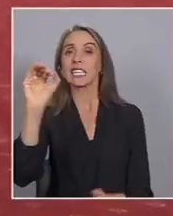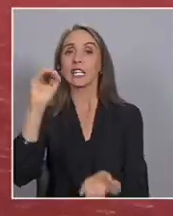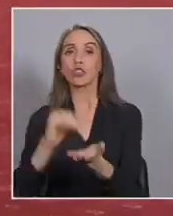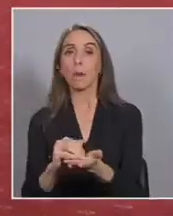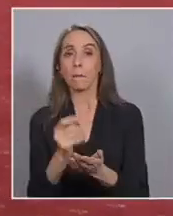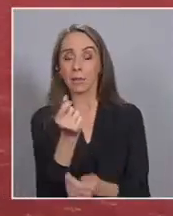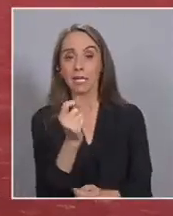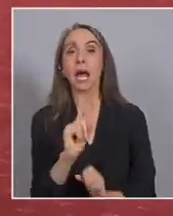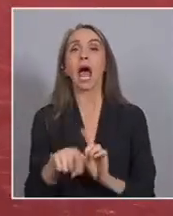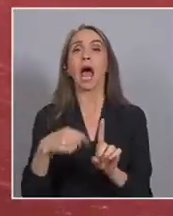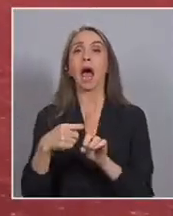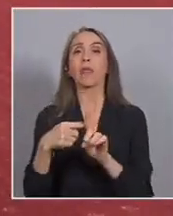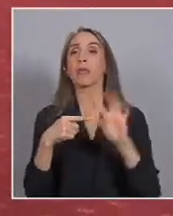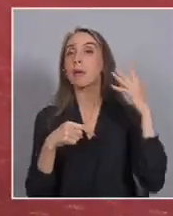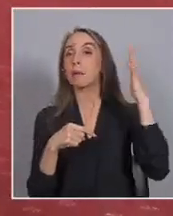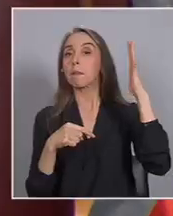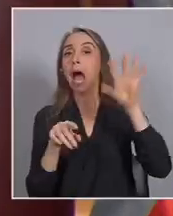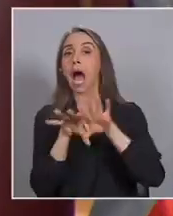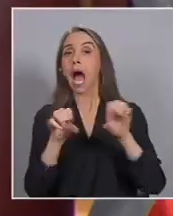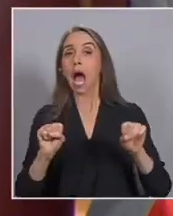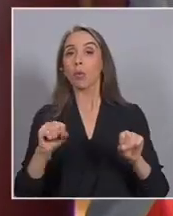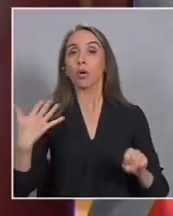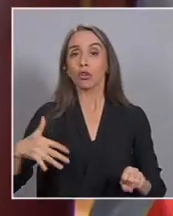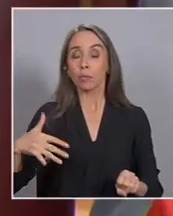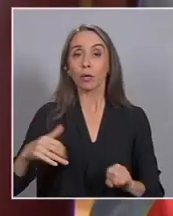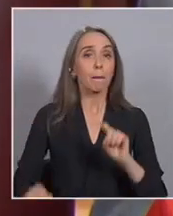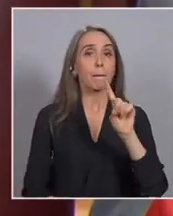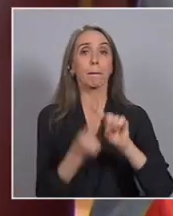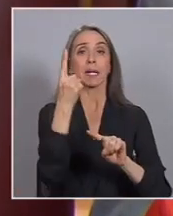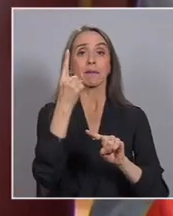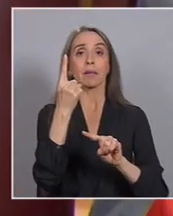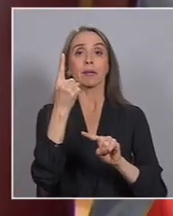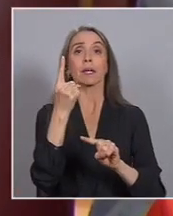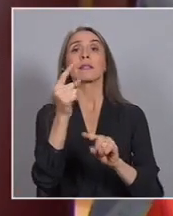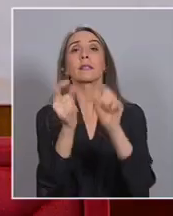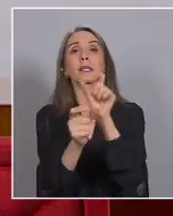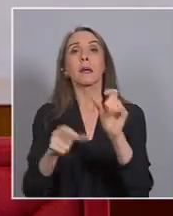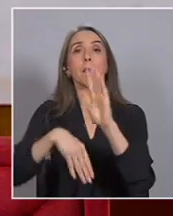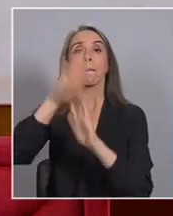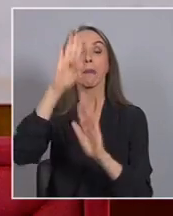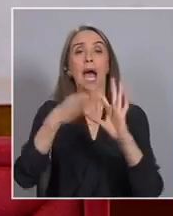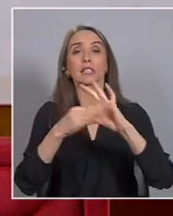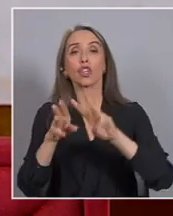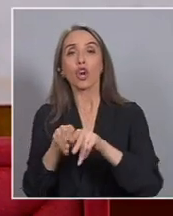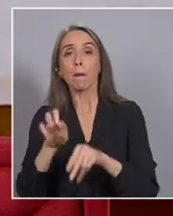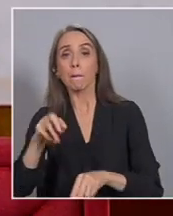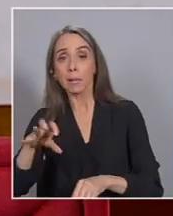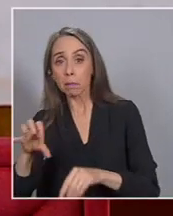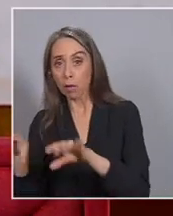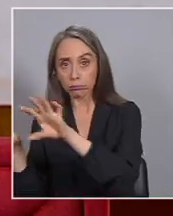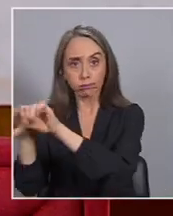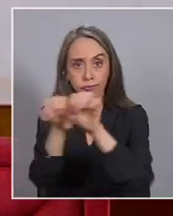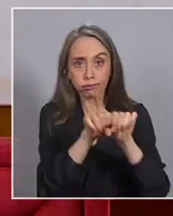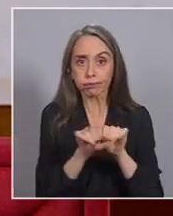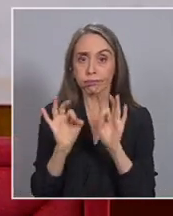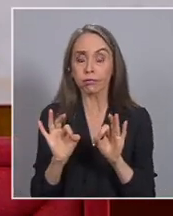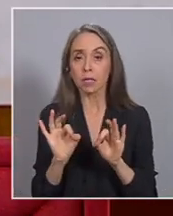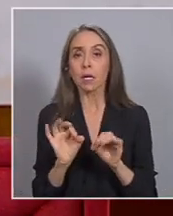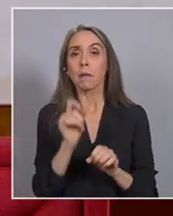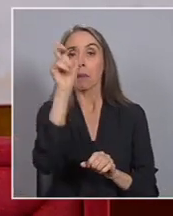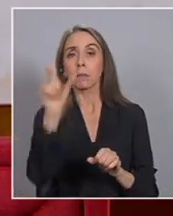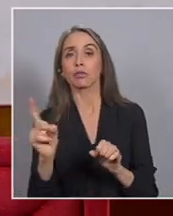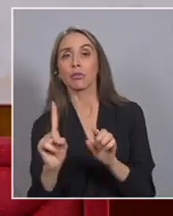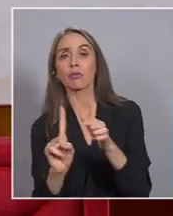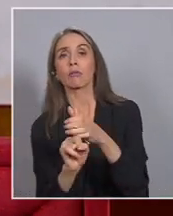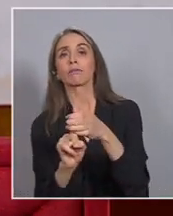además a un acuerdo importantísimo e inédito con las mayorías de las organizaciones de las pymes, para que nadie se quede